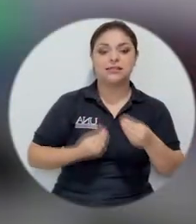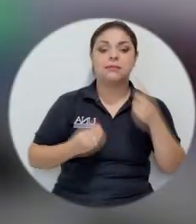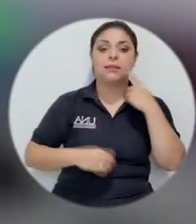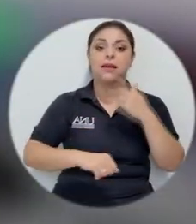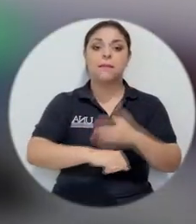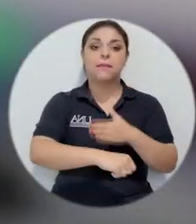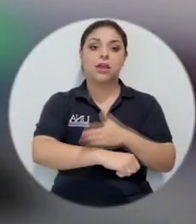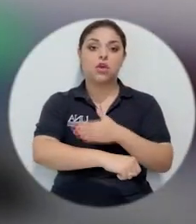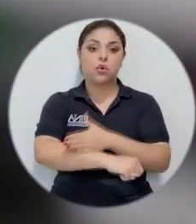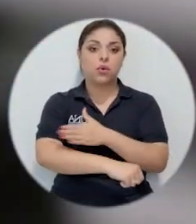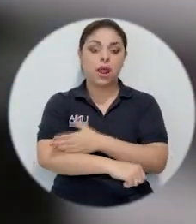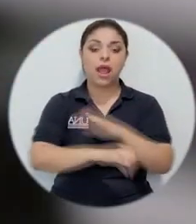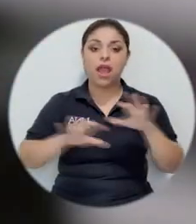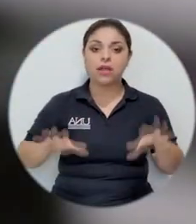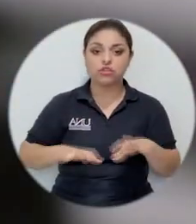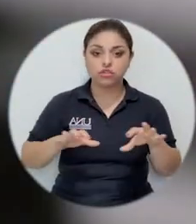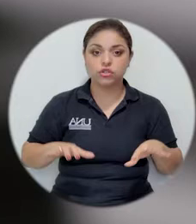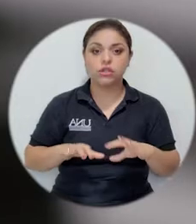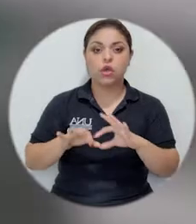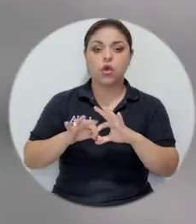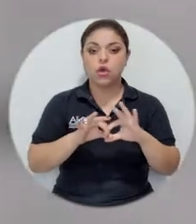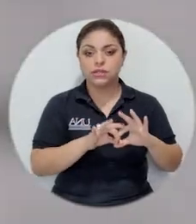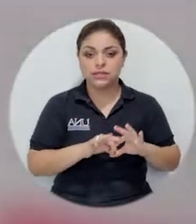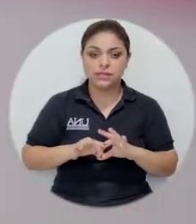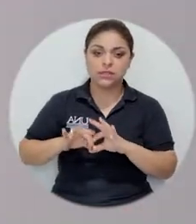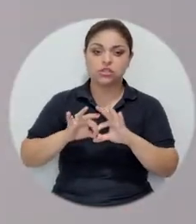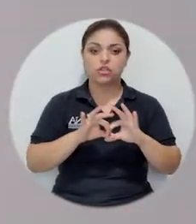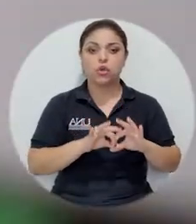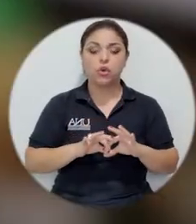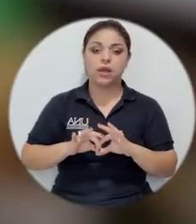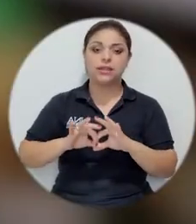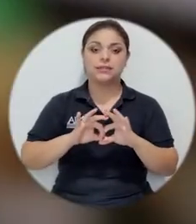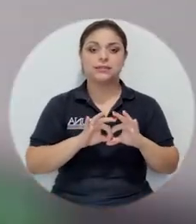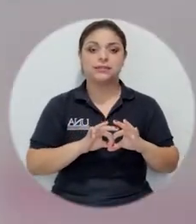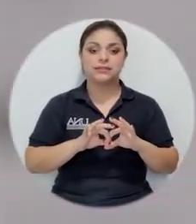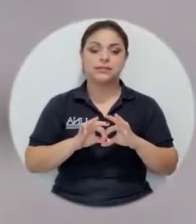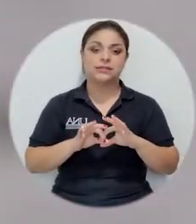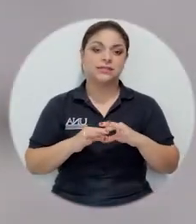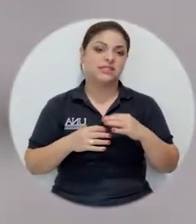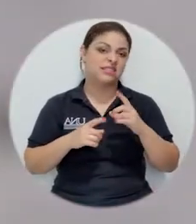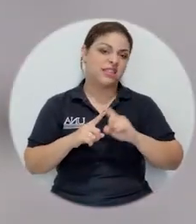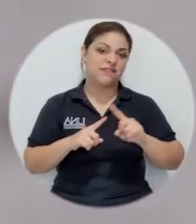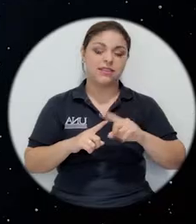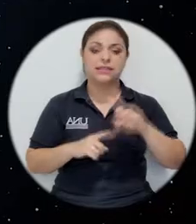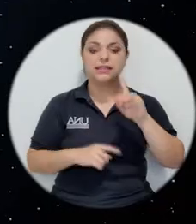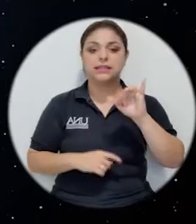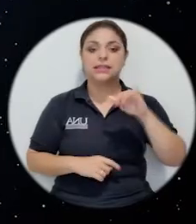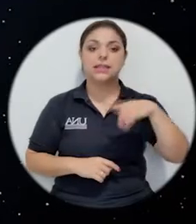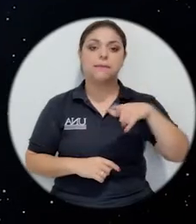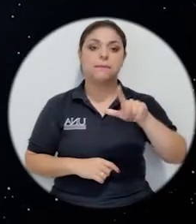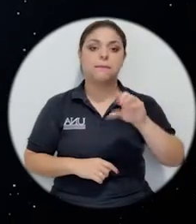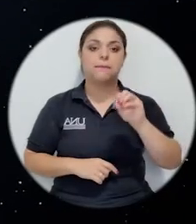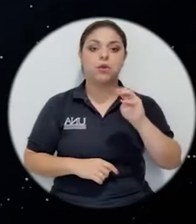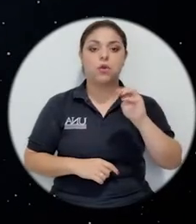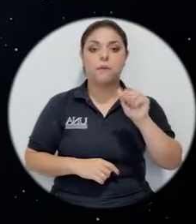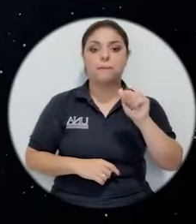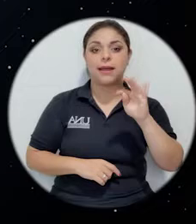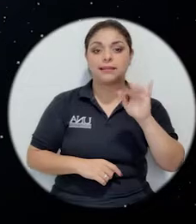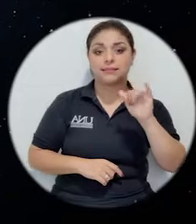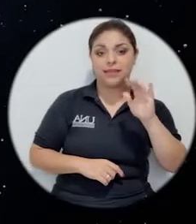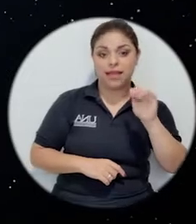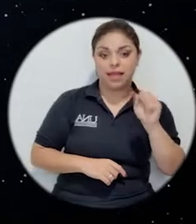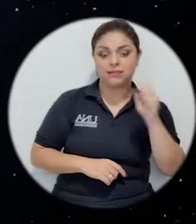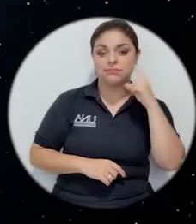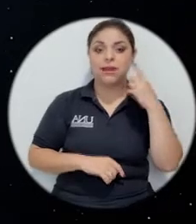esas acciones, coordinaciones, relaciones diplomáticas y demás para